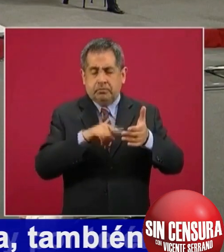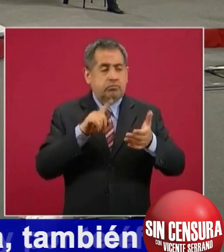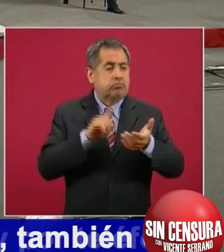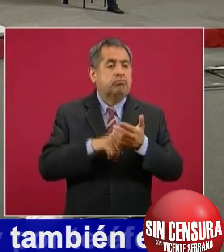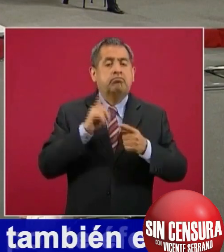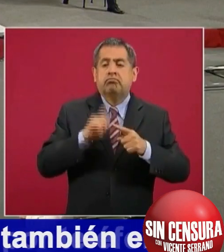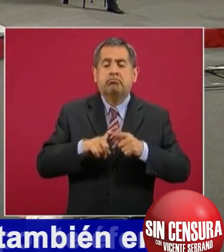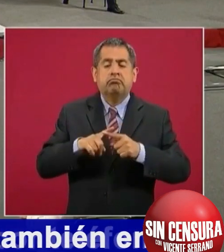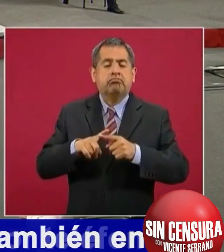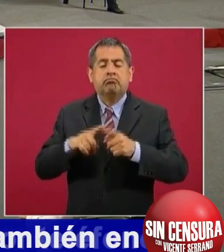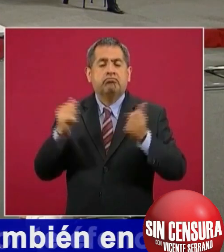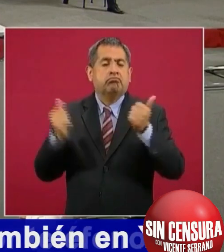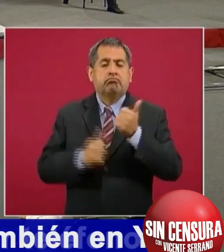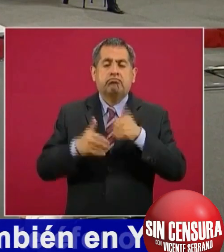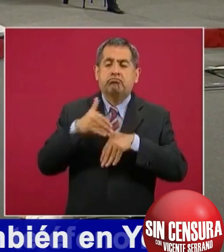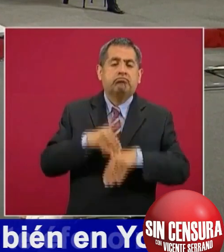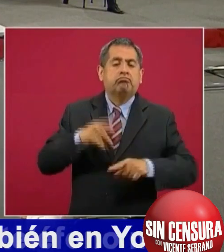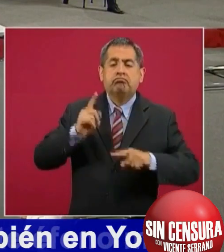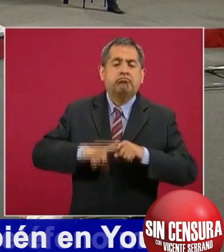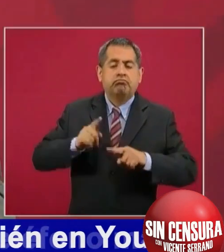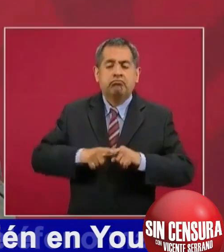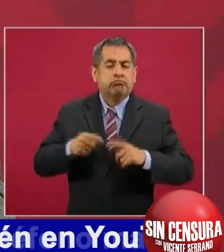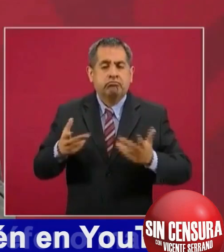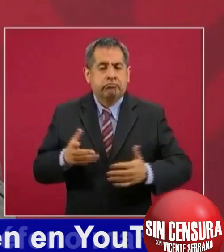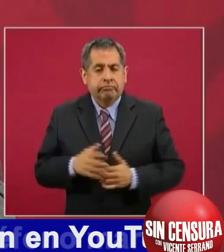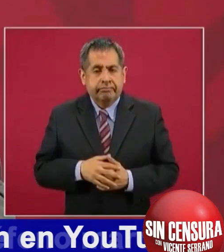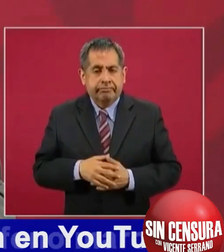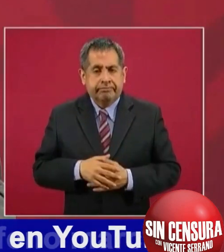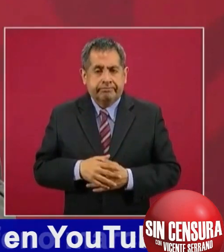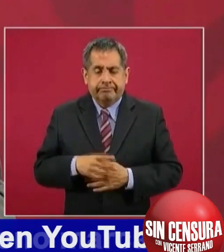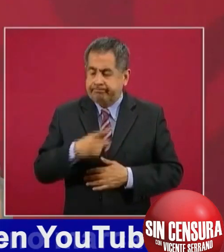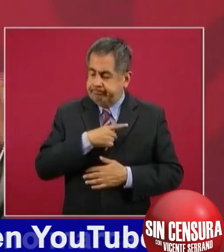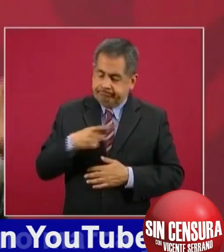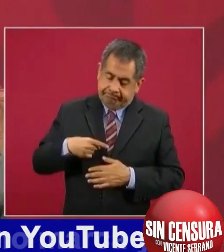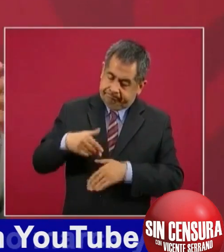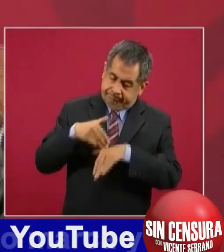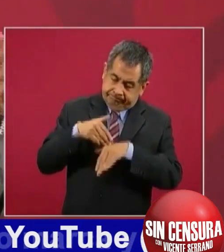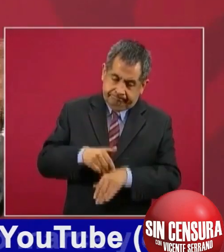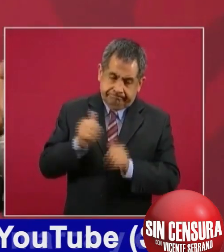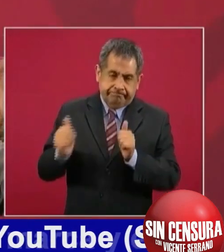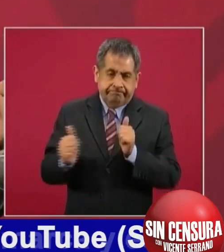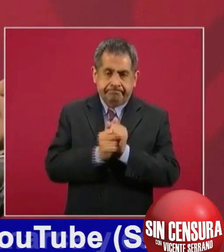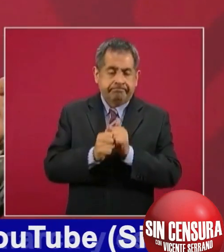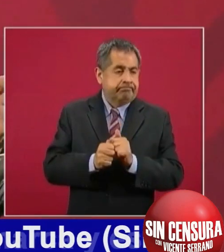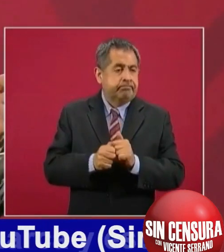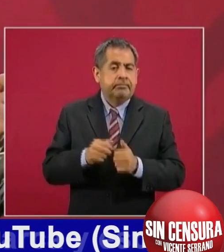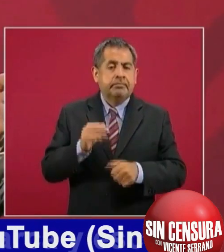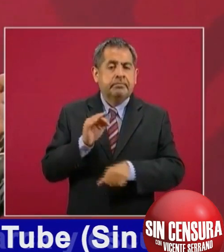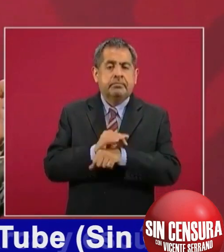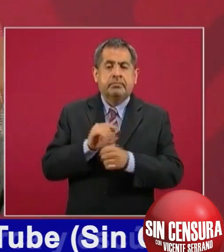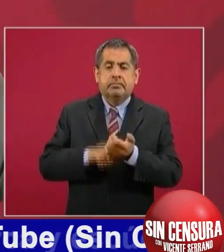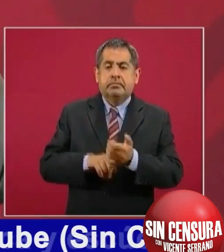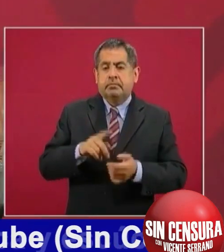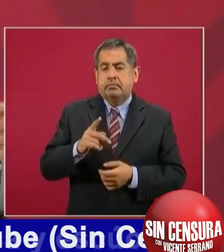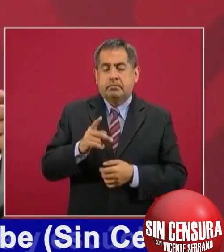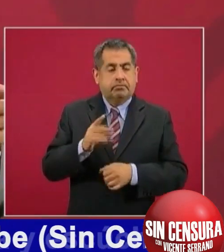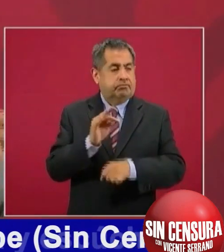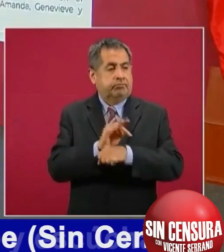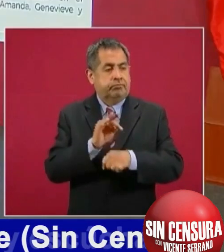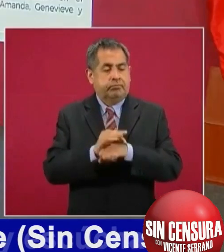subordine, se apegue, se ciña a la protección civil, o sea,